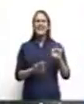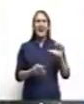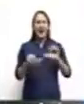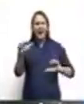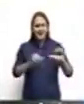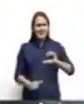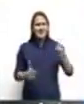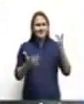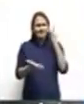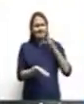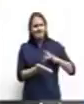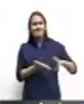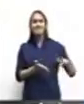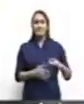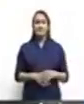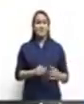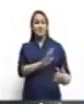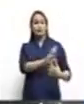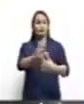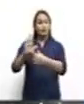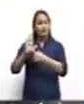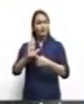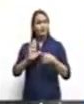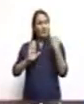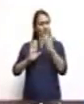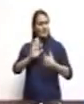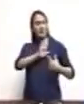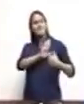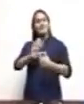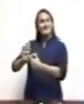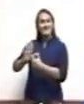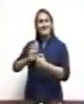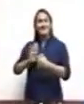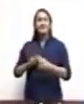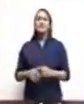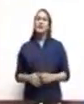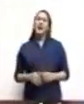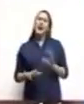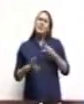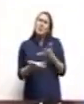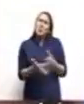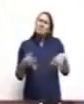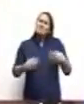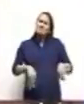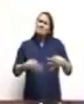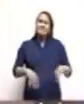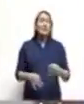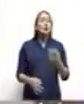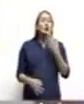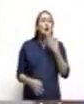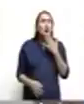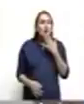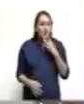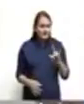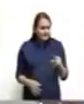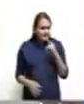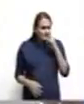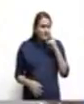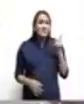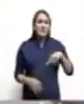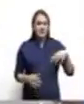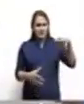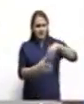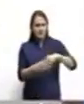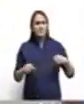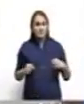de todo negocio. El aseo lo dice todo, es la imagen del negocio. Simples detalles como el color, el olor y la refrigeración